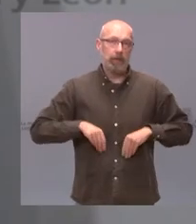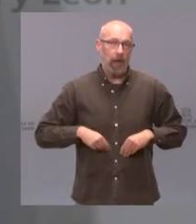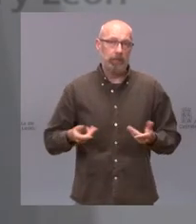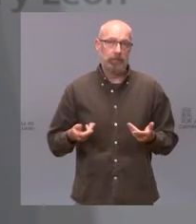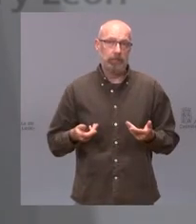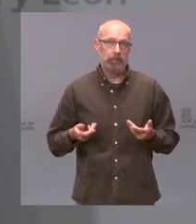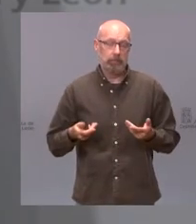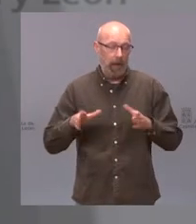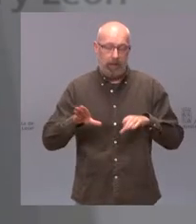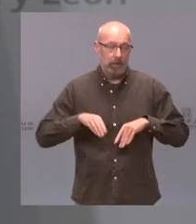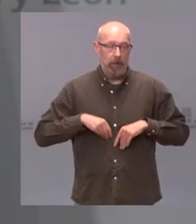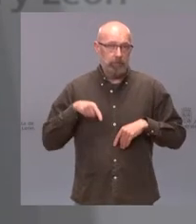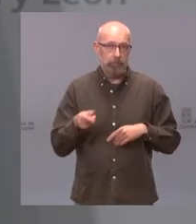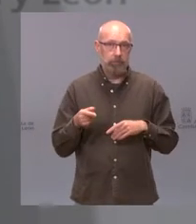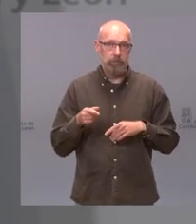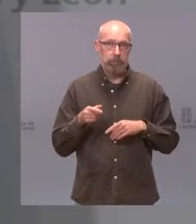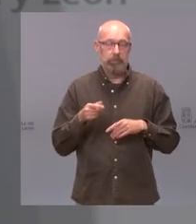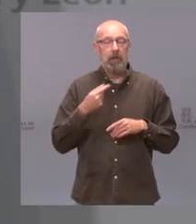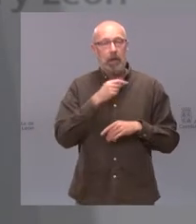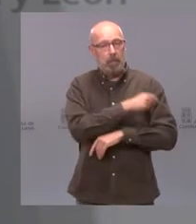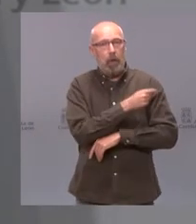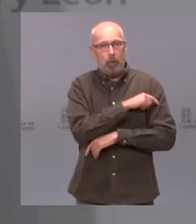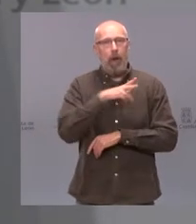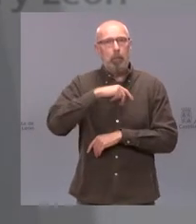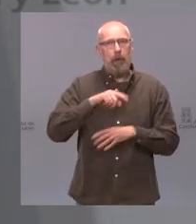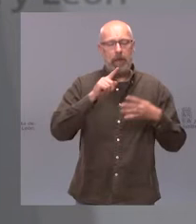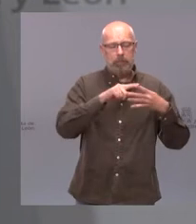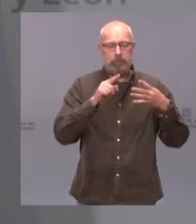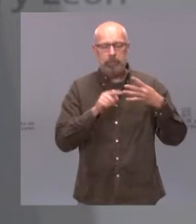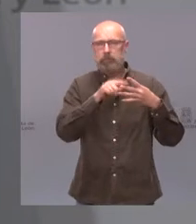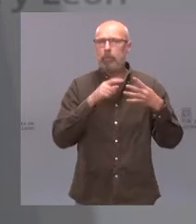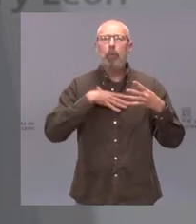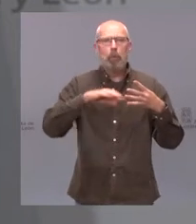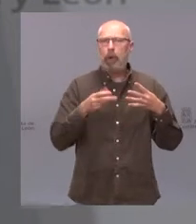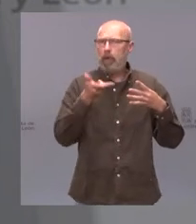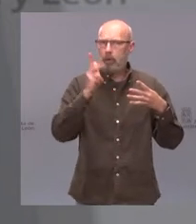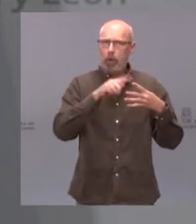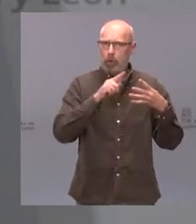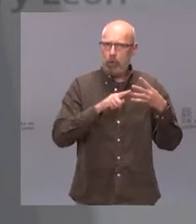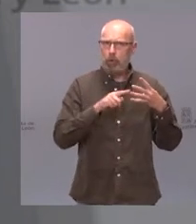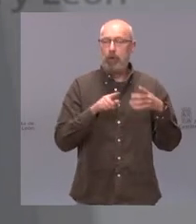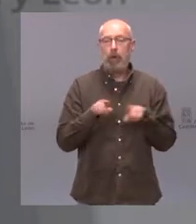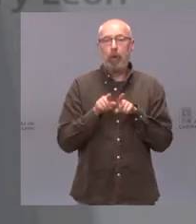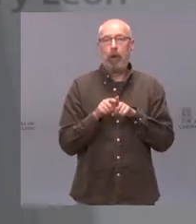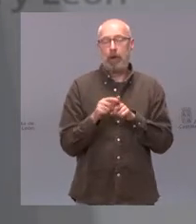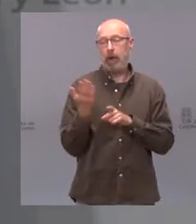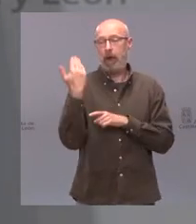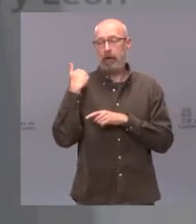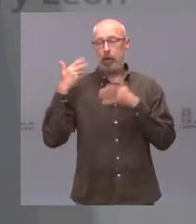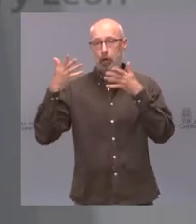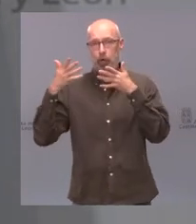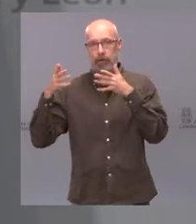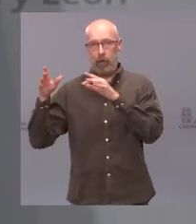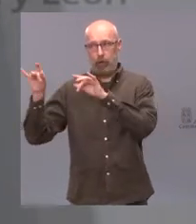vacunación es posible con cualquiera de los dos, como ayer admitió el Consejo Interterritorial,